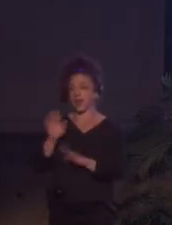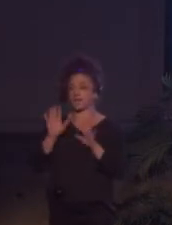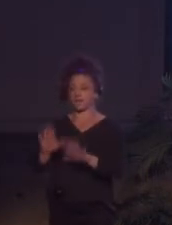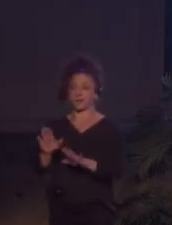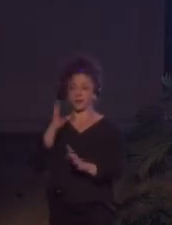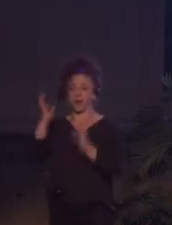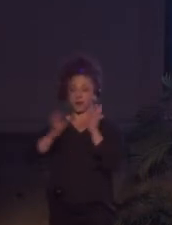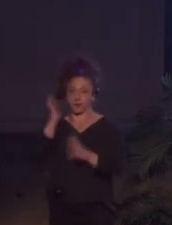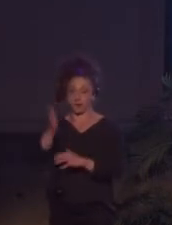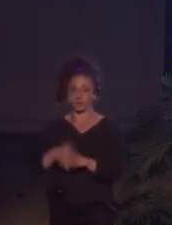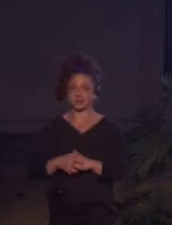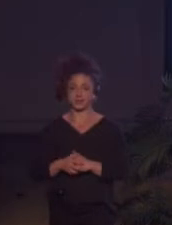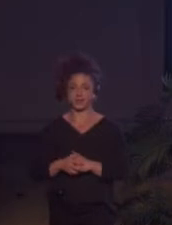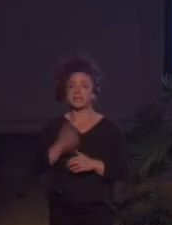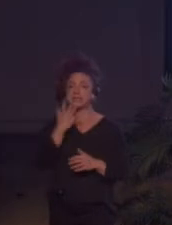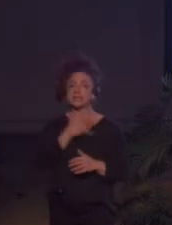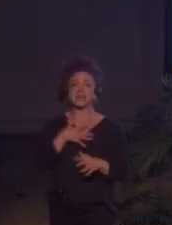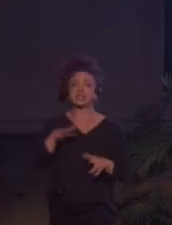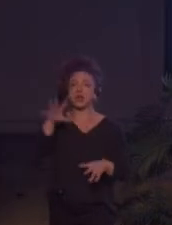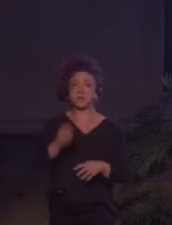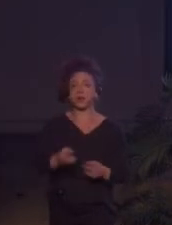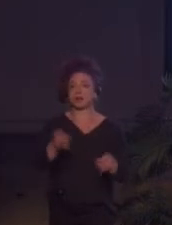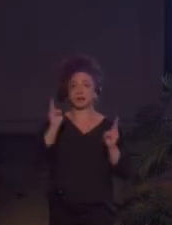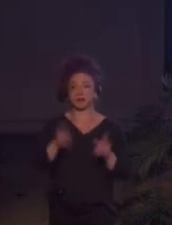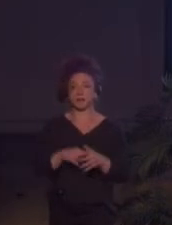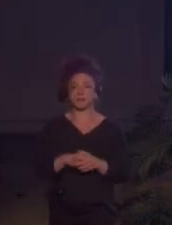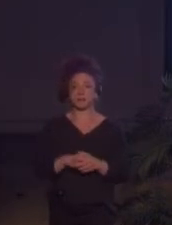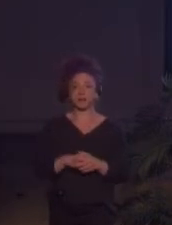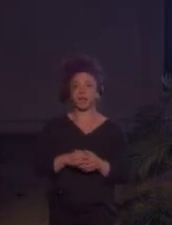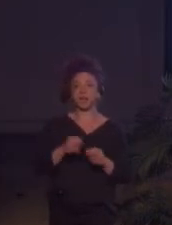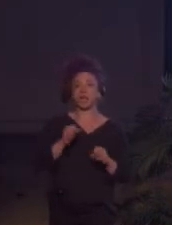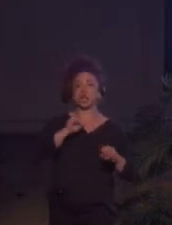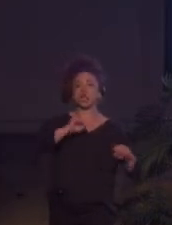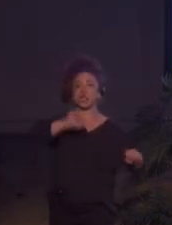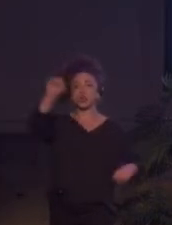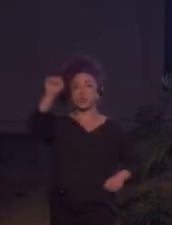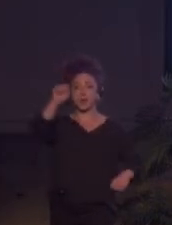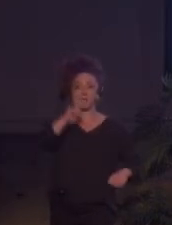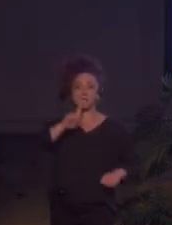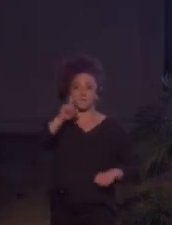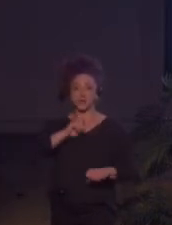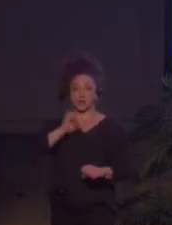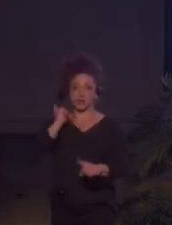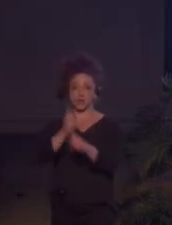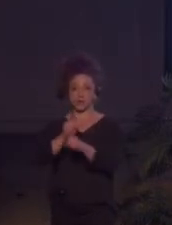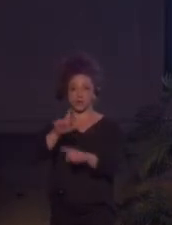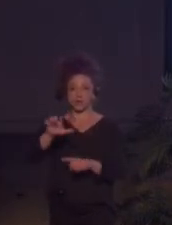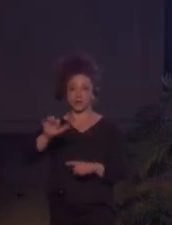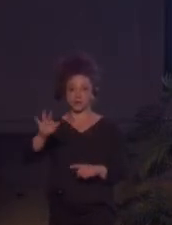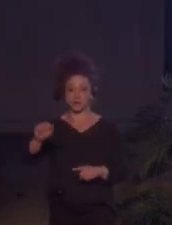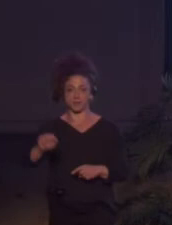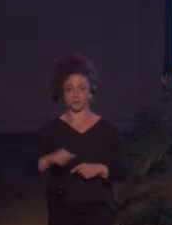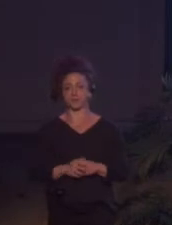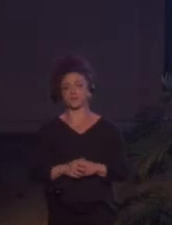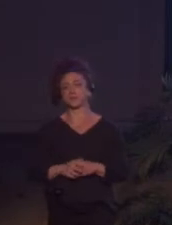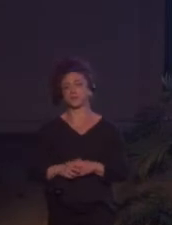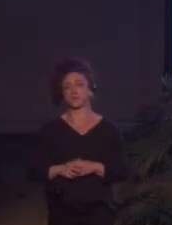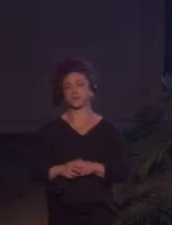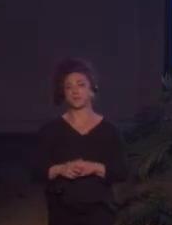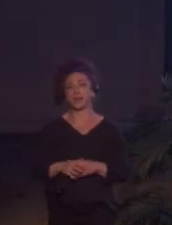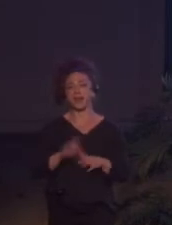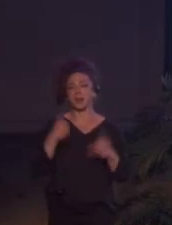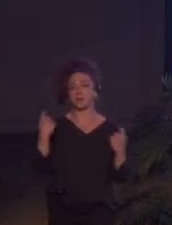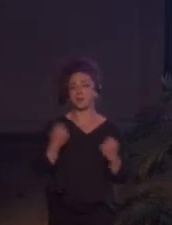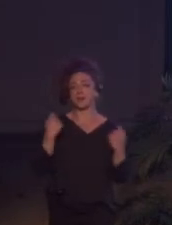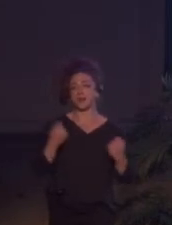lo recomendamos si lo queréis comprar. Claro. Superbollo contra la LEFA se llama. Superbollo contra la LEFA. Con tinta me tienes, por si queréis. Hacemos publicidad